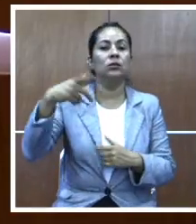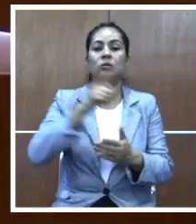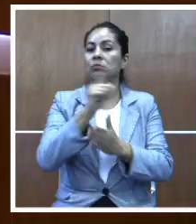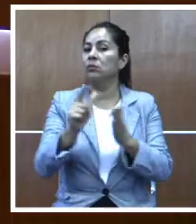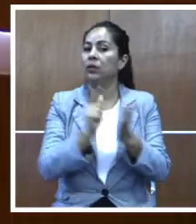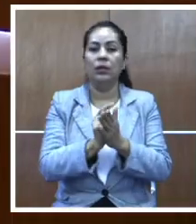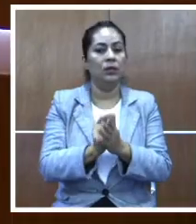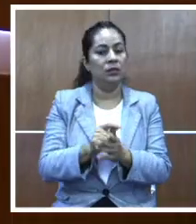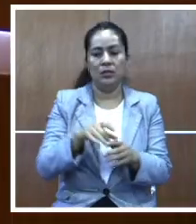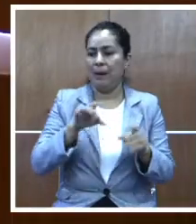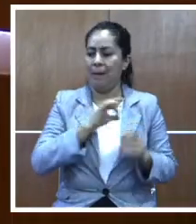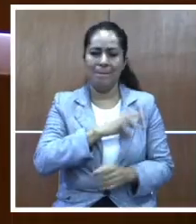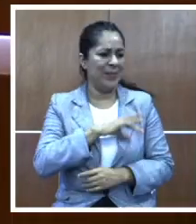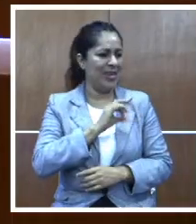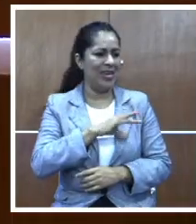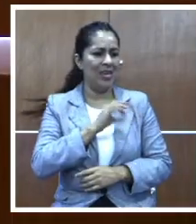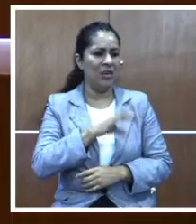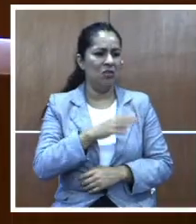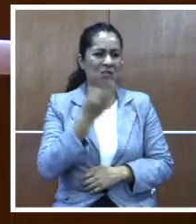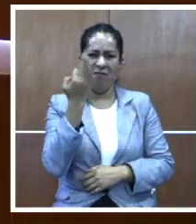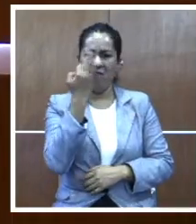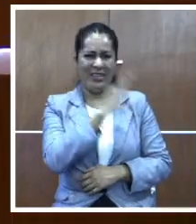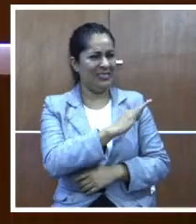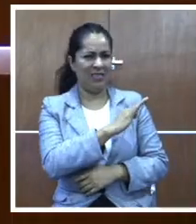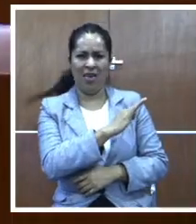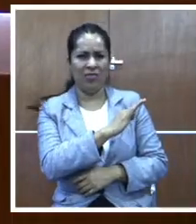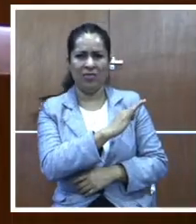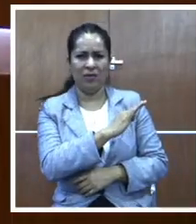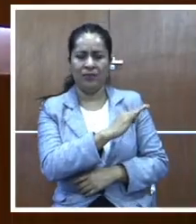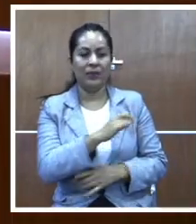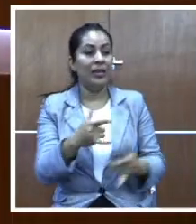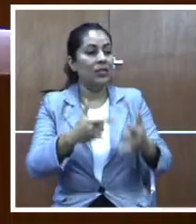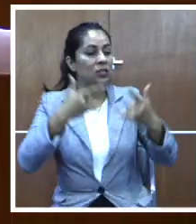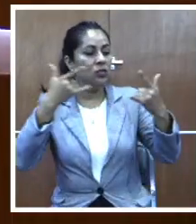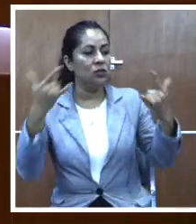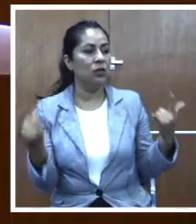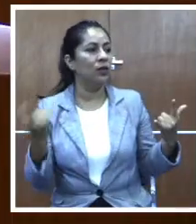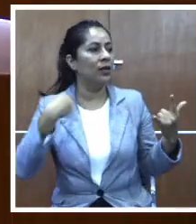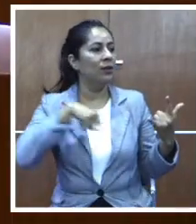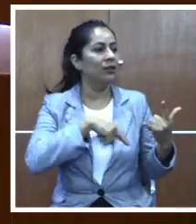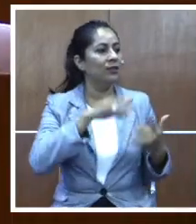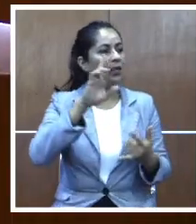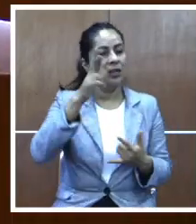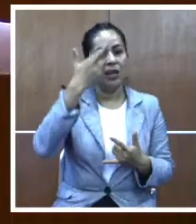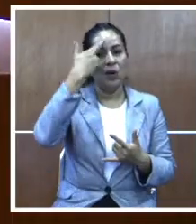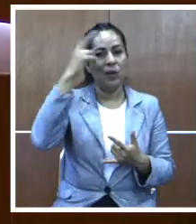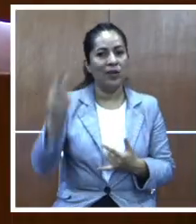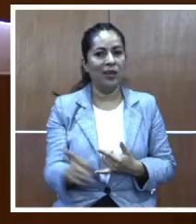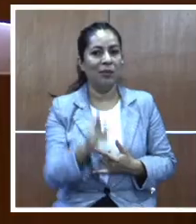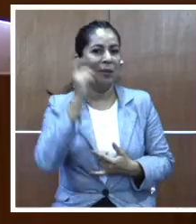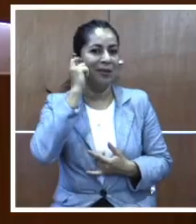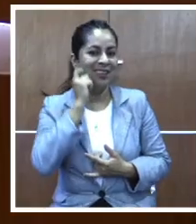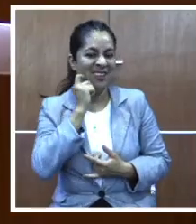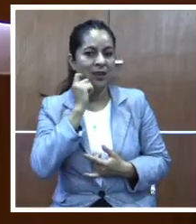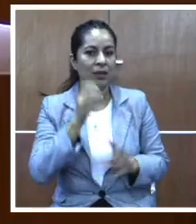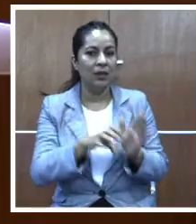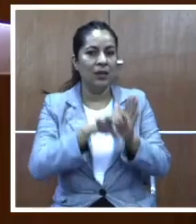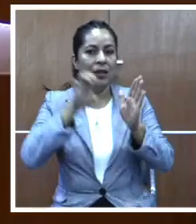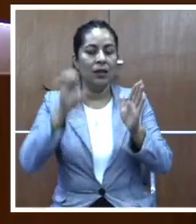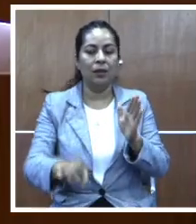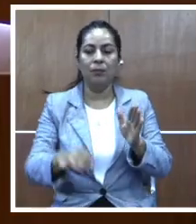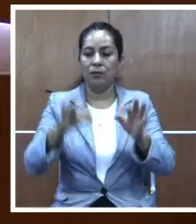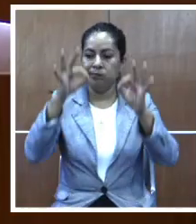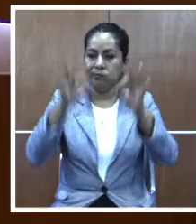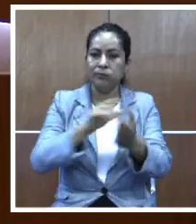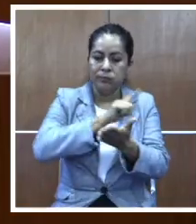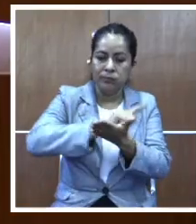sin miedo y sin simulación. Nuestra historia nos recuerda que el pueblo guerrerense ha sido ejemplo de dignidad